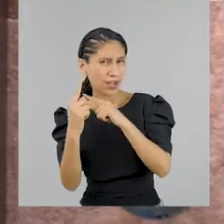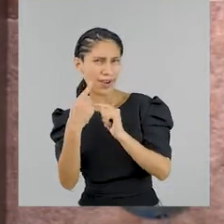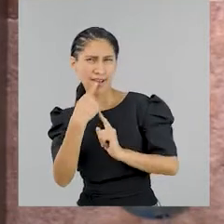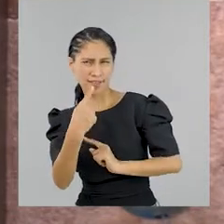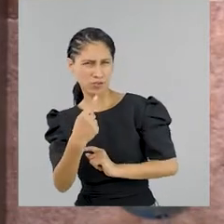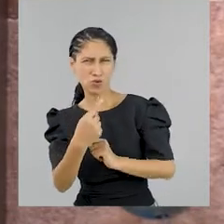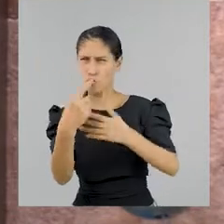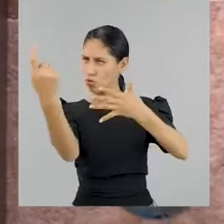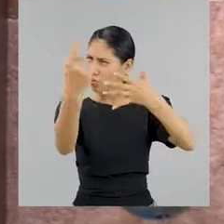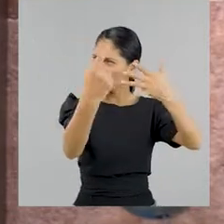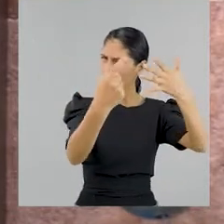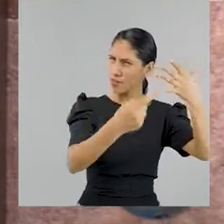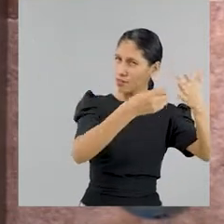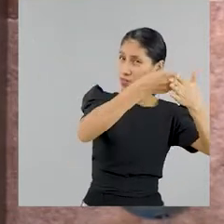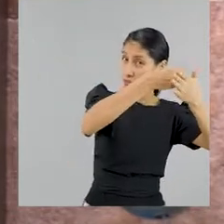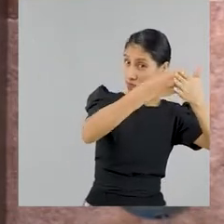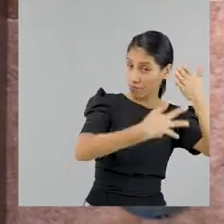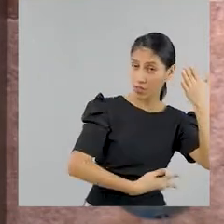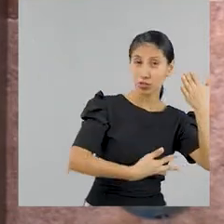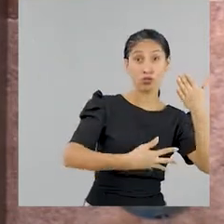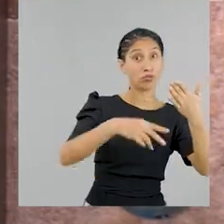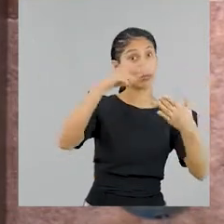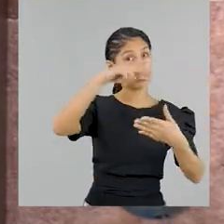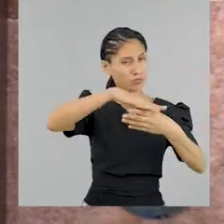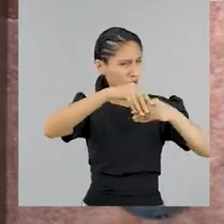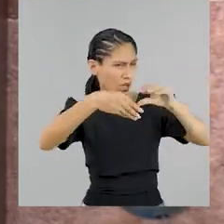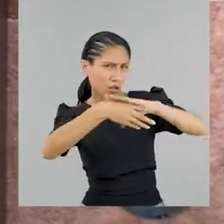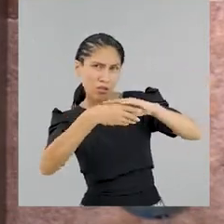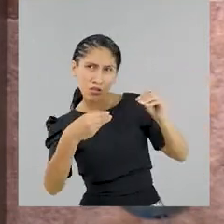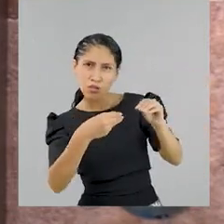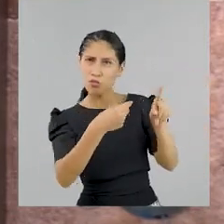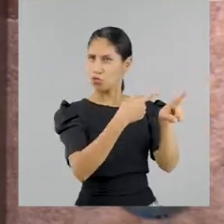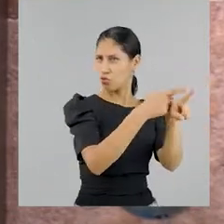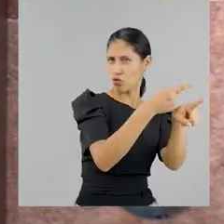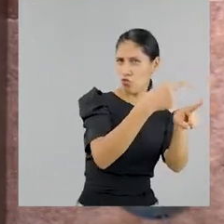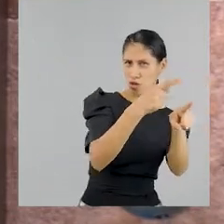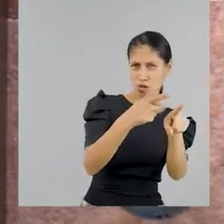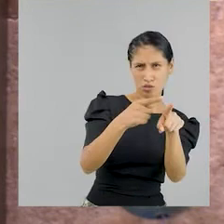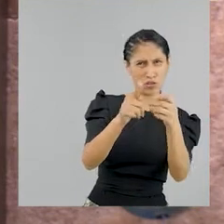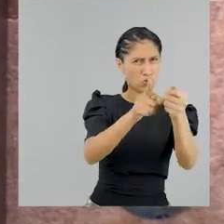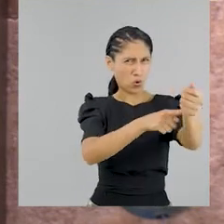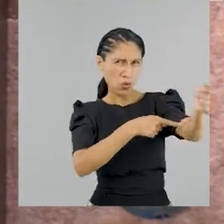profesor nos ha señalado los diversos tipos de textos narrativos, cuentos,